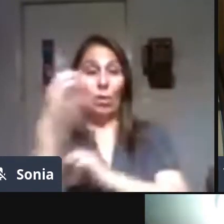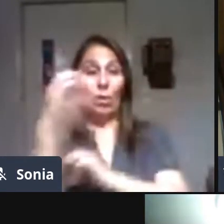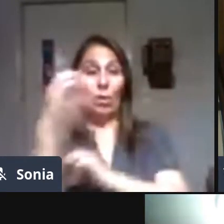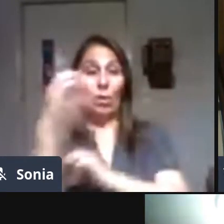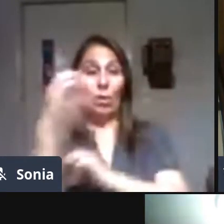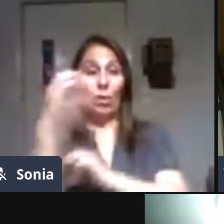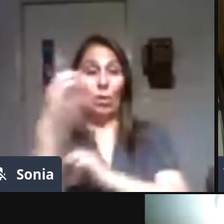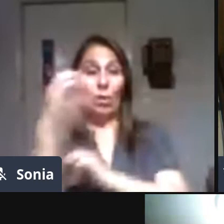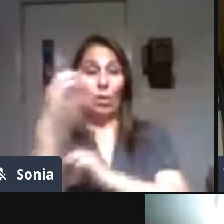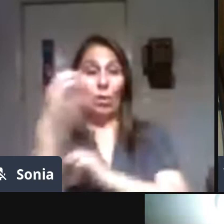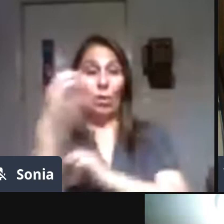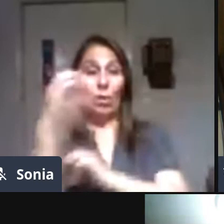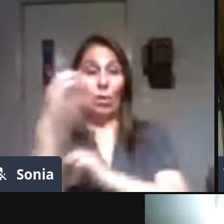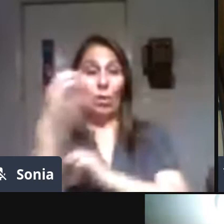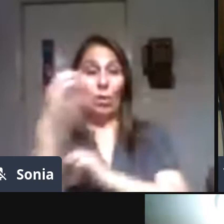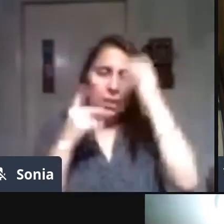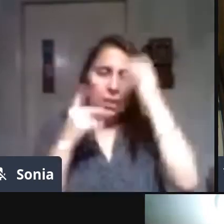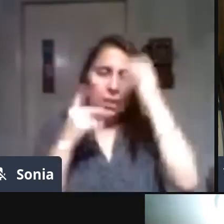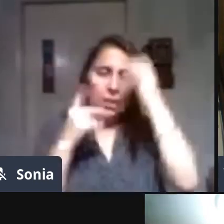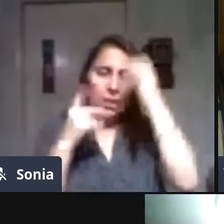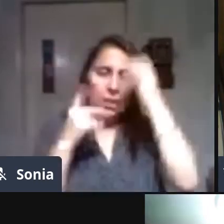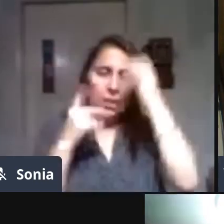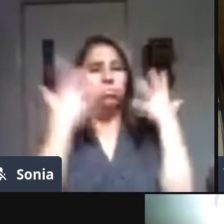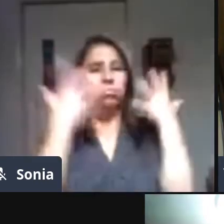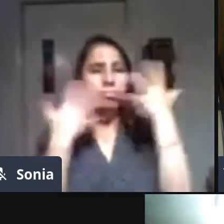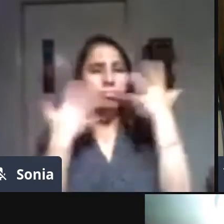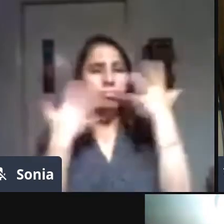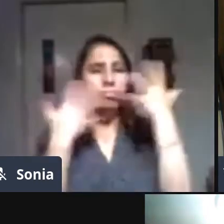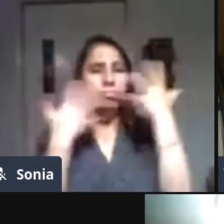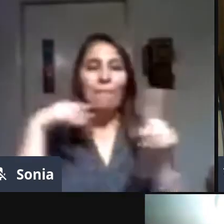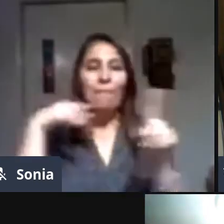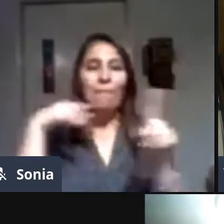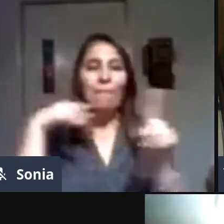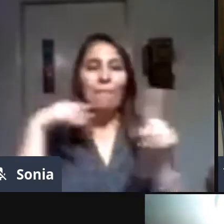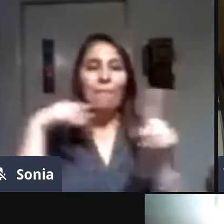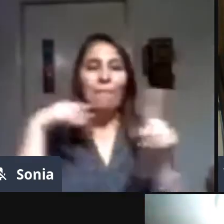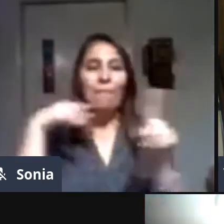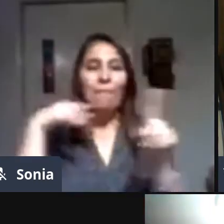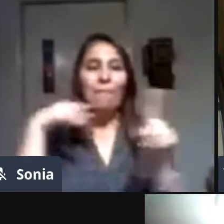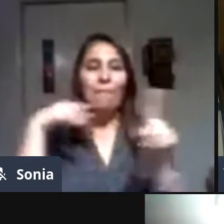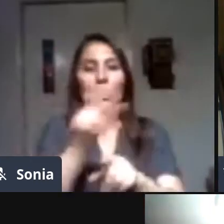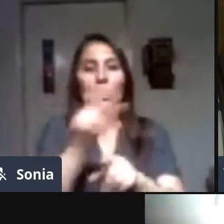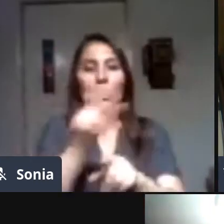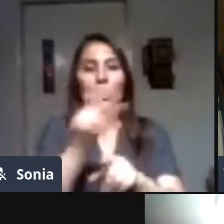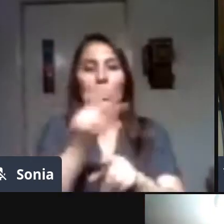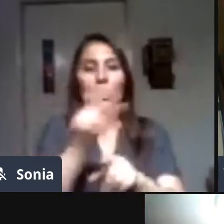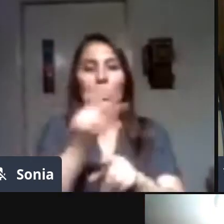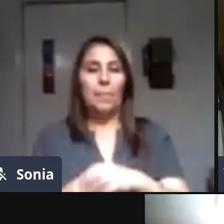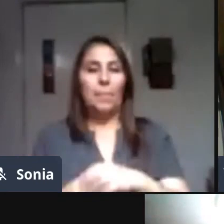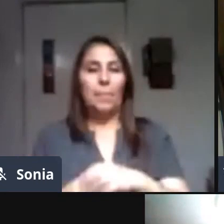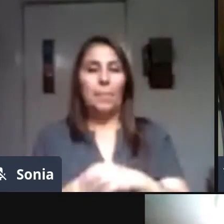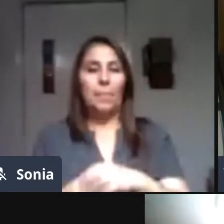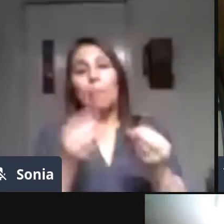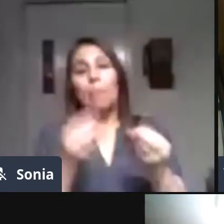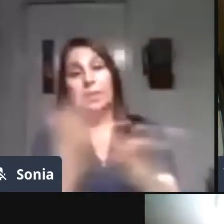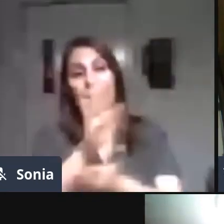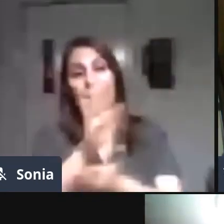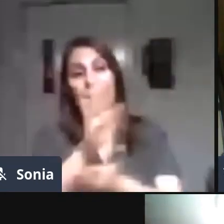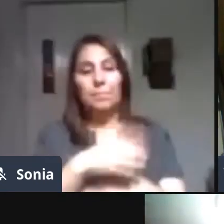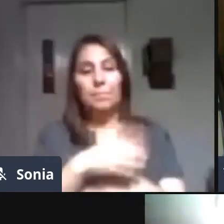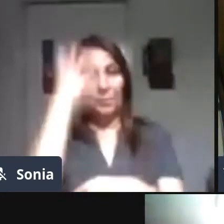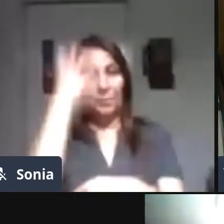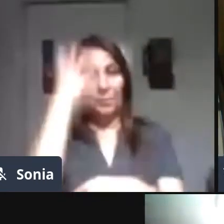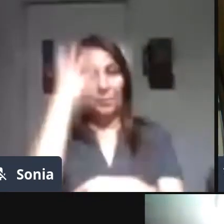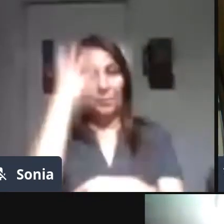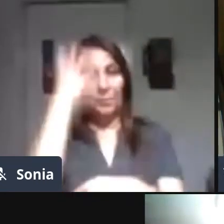de los marchantes muchas gracias muchas gracias a ti por aquí tenemos varias preguntas